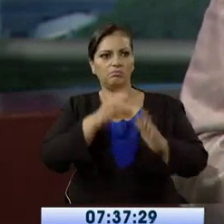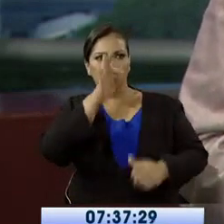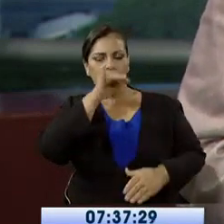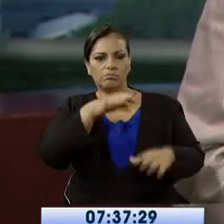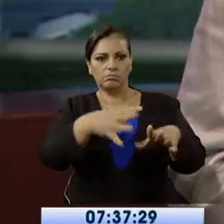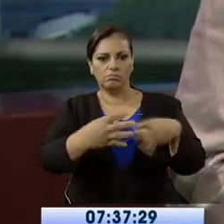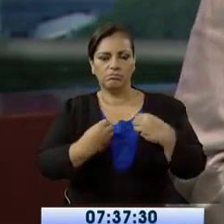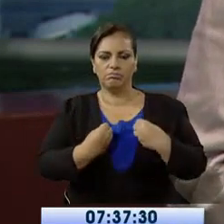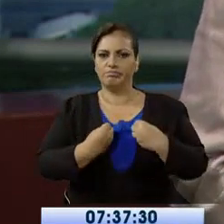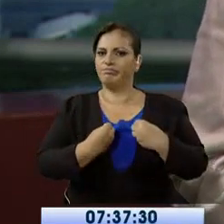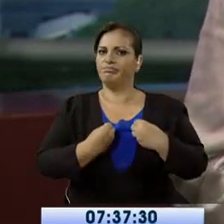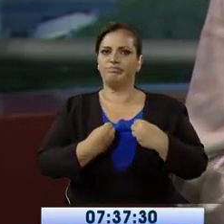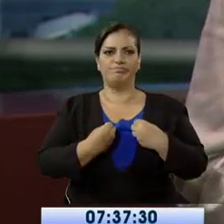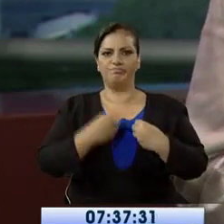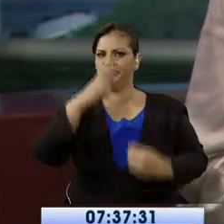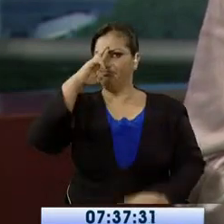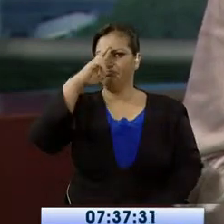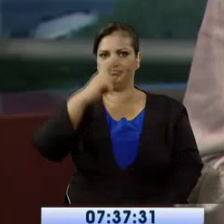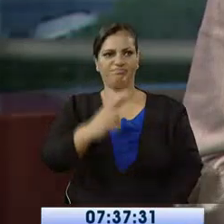supuesto. Veamos.